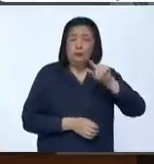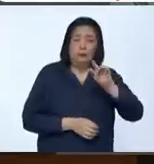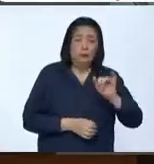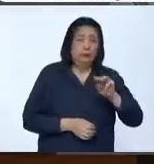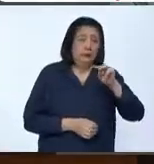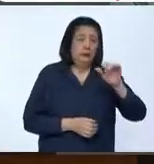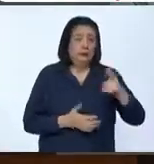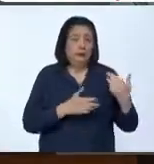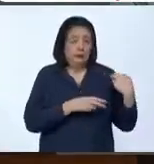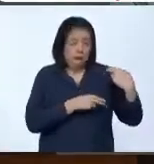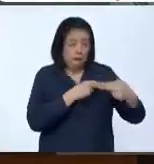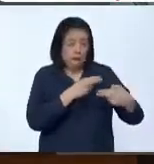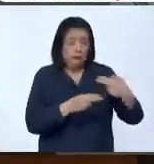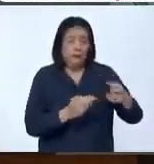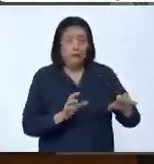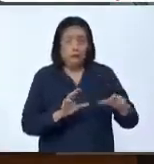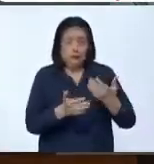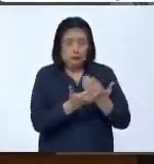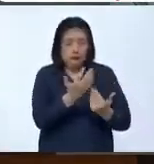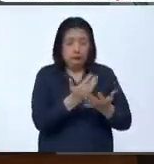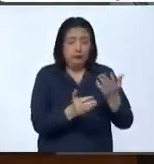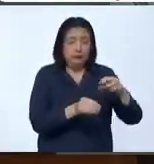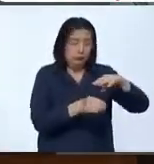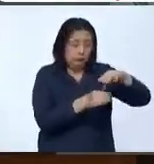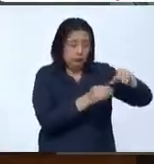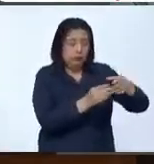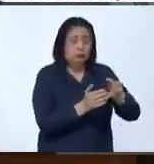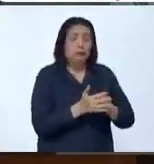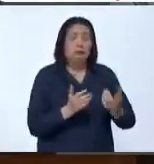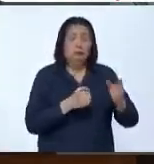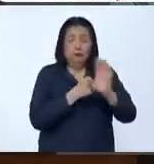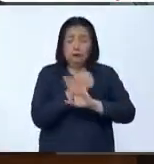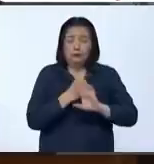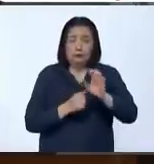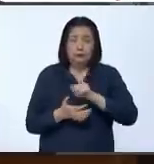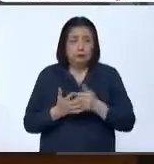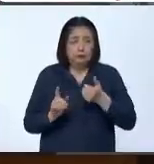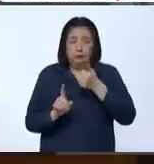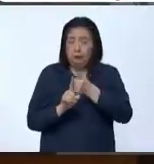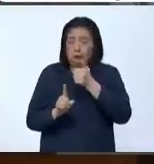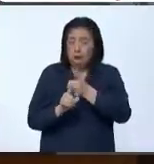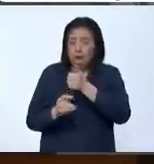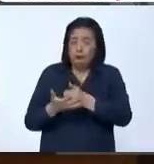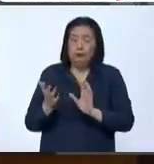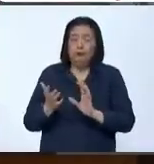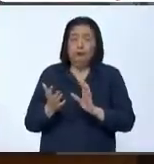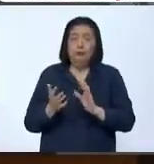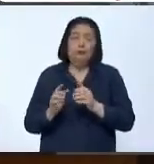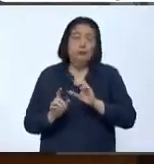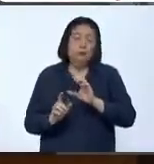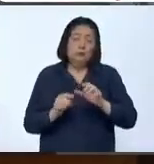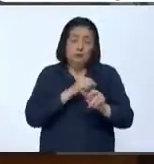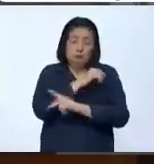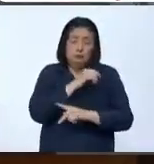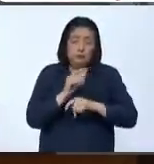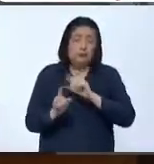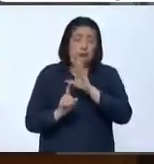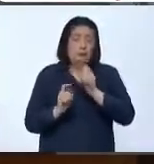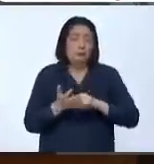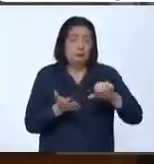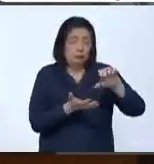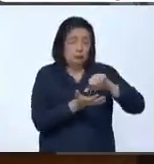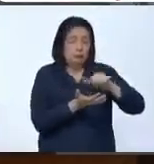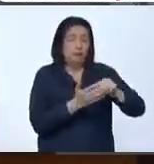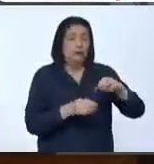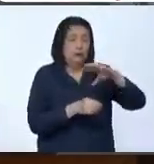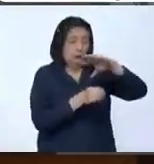nuestra herencia hecha a mano protegeremos como patrimonio cultural inmaterial el arte